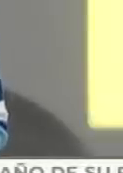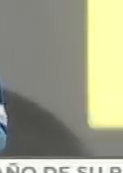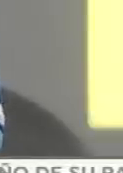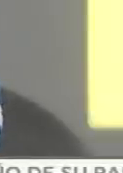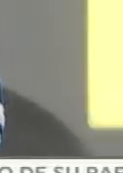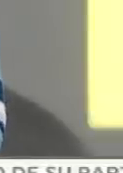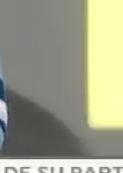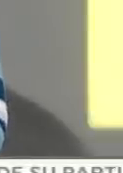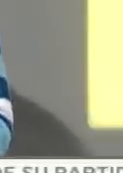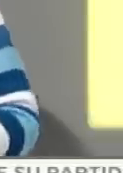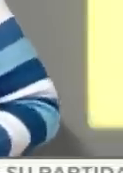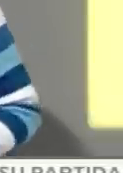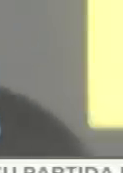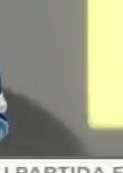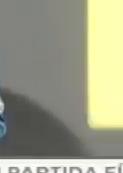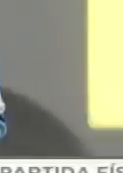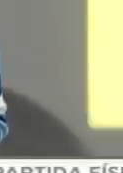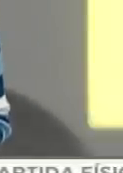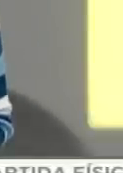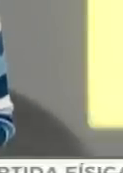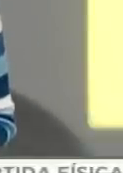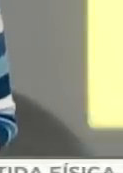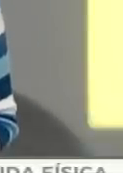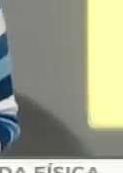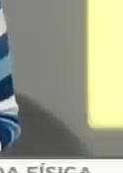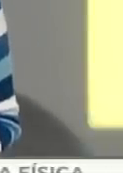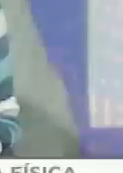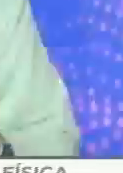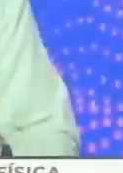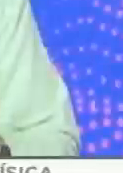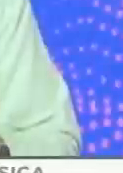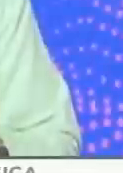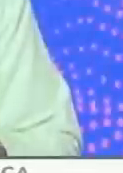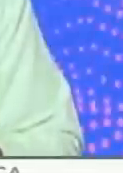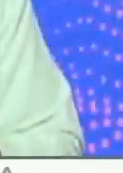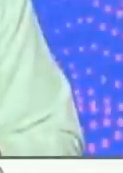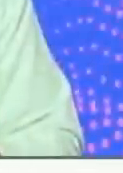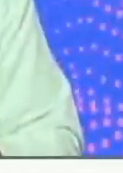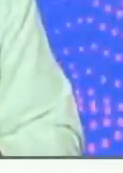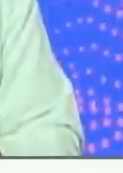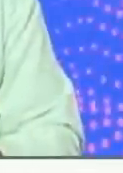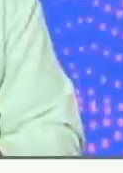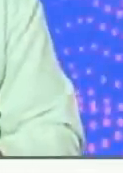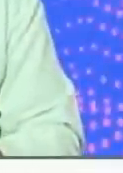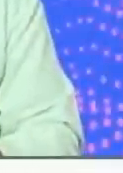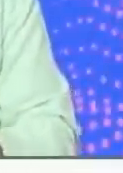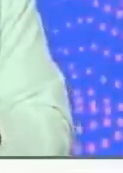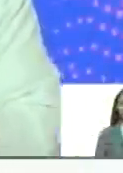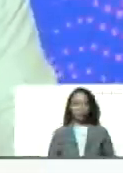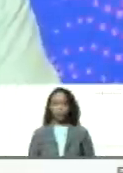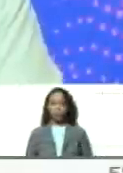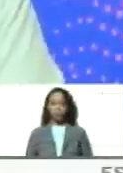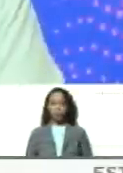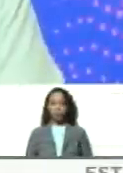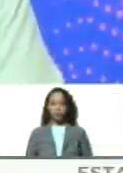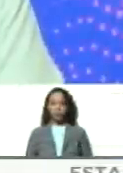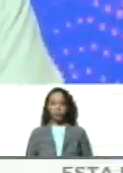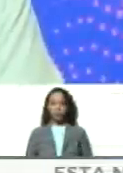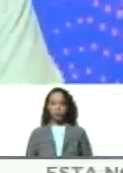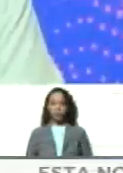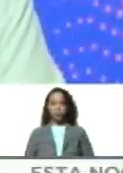balance de COVID correspondiente a la fecha. Veamos. Buenas tardes, Venezuela.